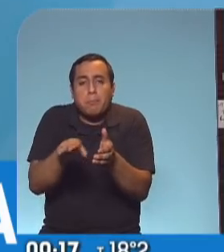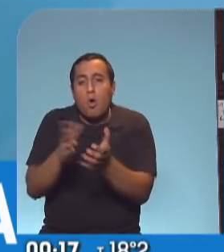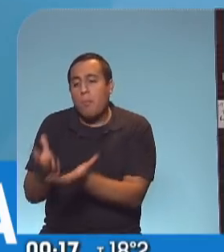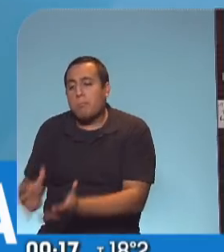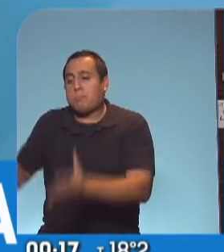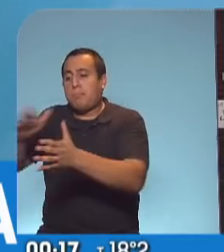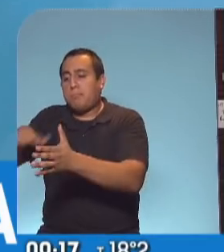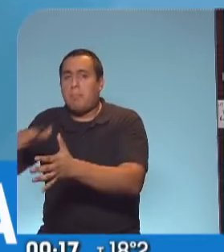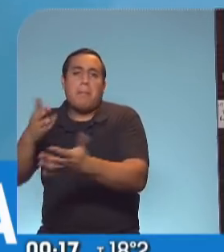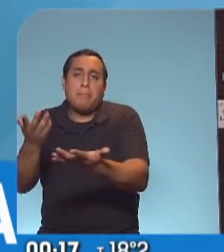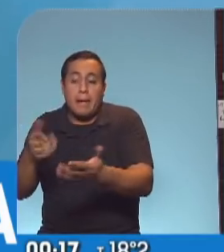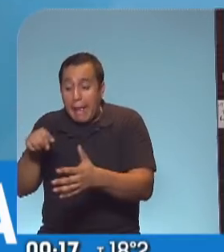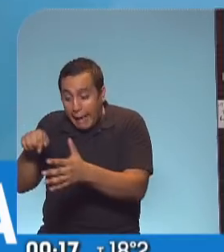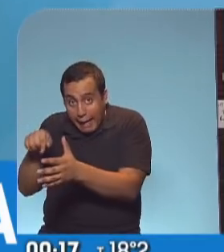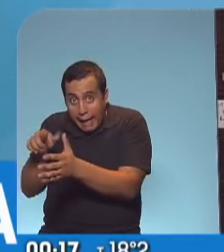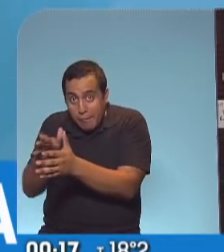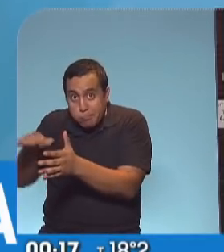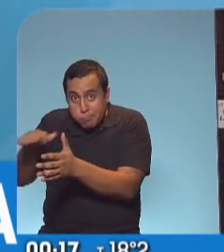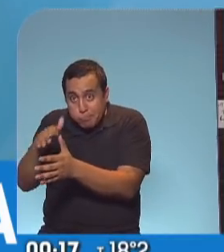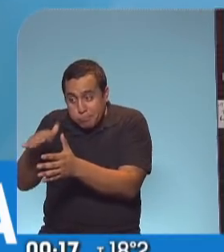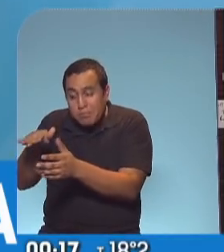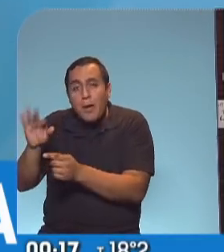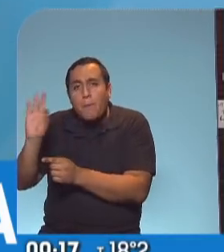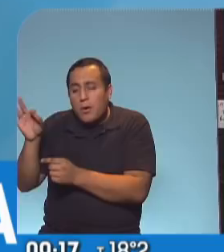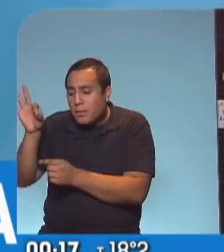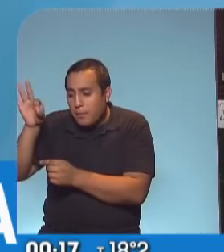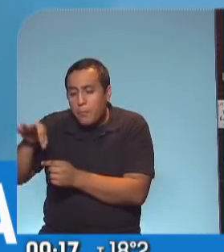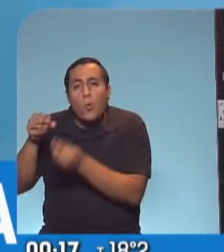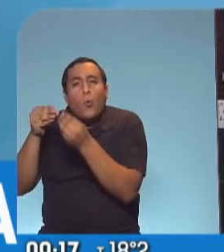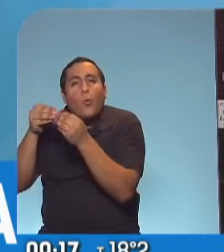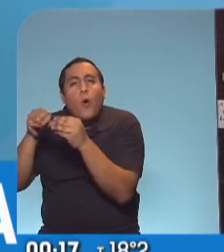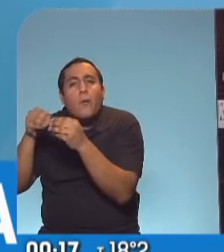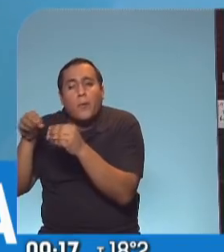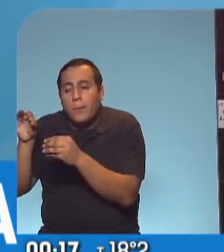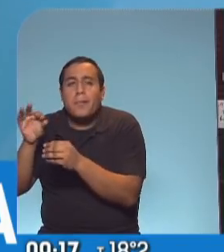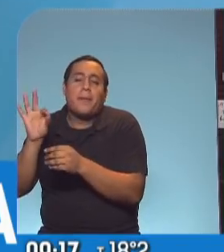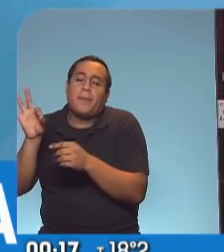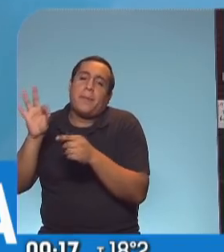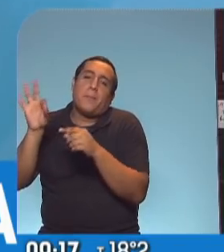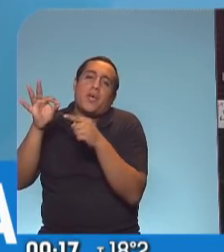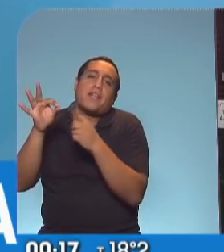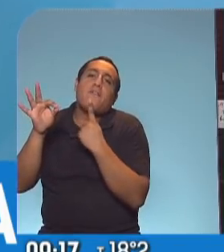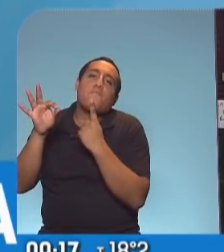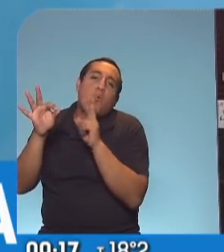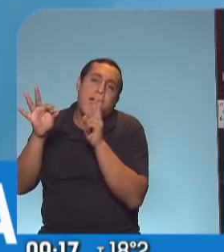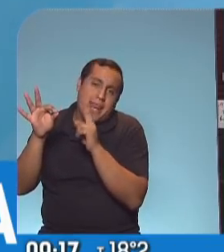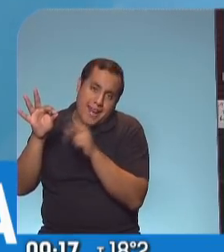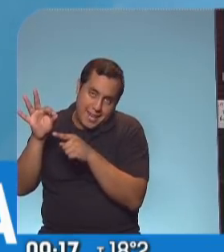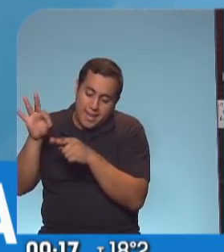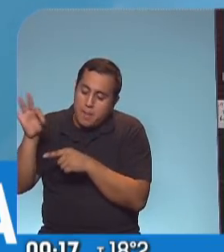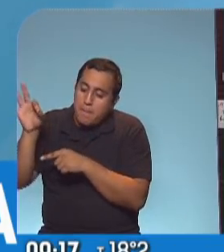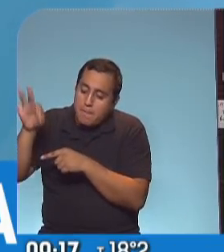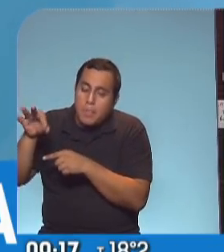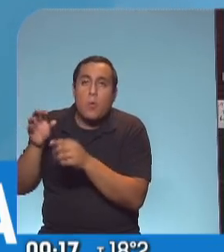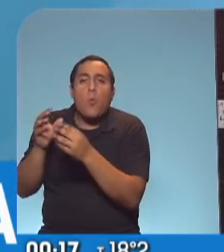de esta enfermedad pone sus huevos, la hembra adulta, y desde allí